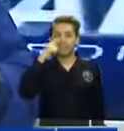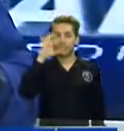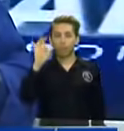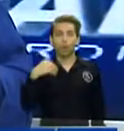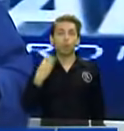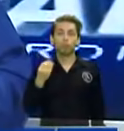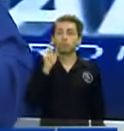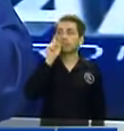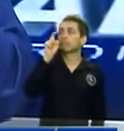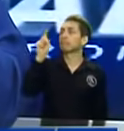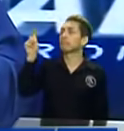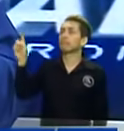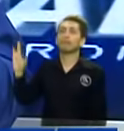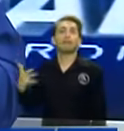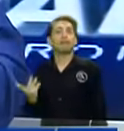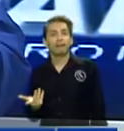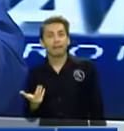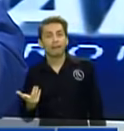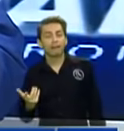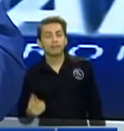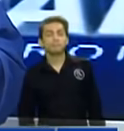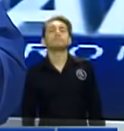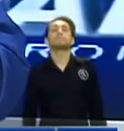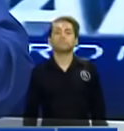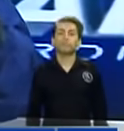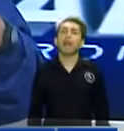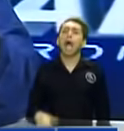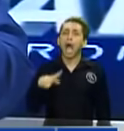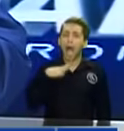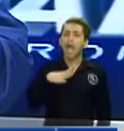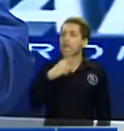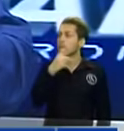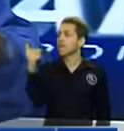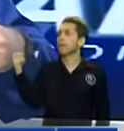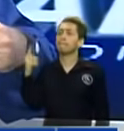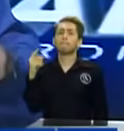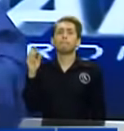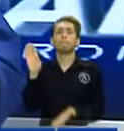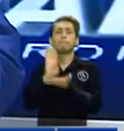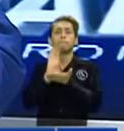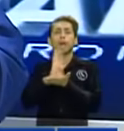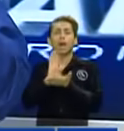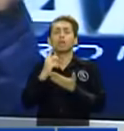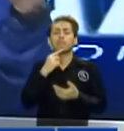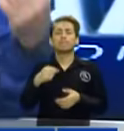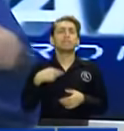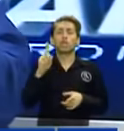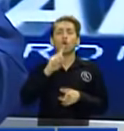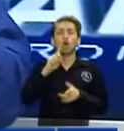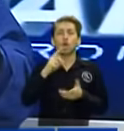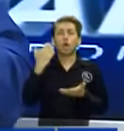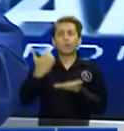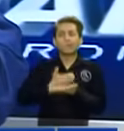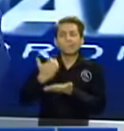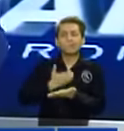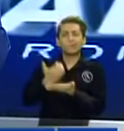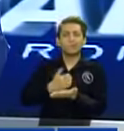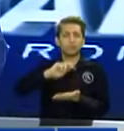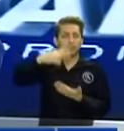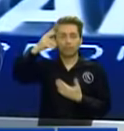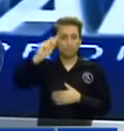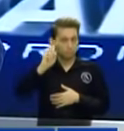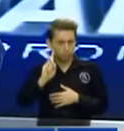Miren, ya hay bancos que ya dijeron, miren, no vamos a cobrar intereses moratorios. Hay unos bancos que ya dijeron,